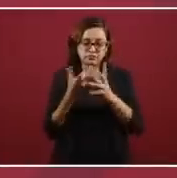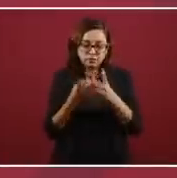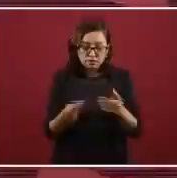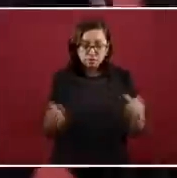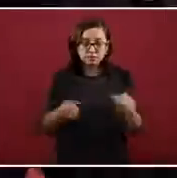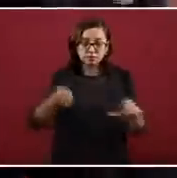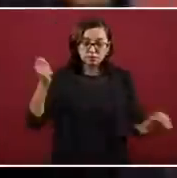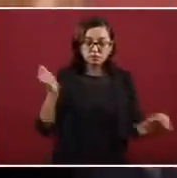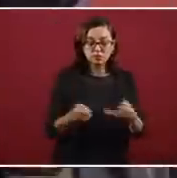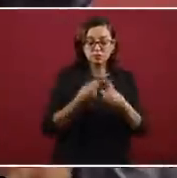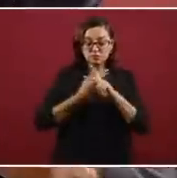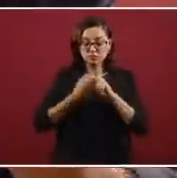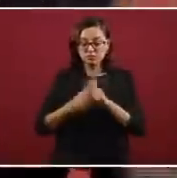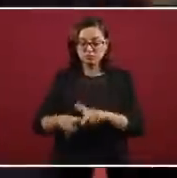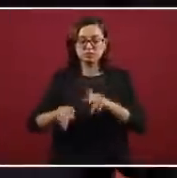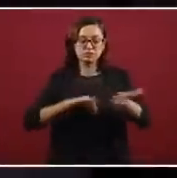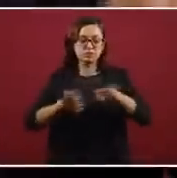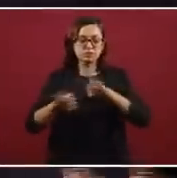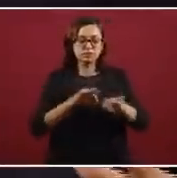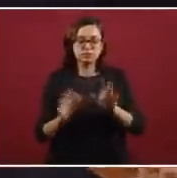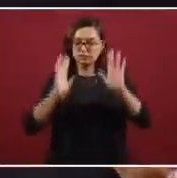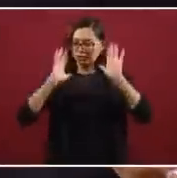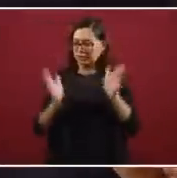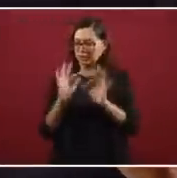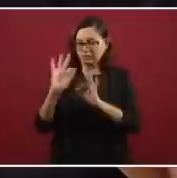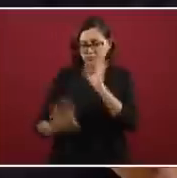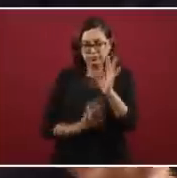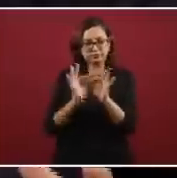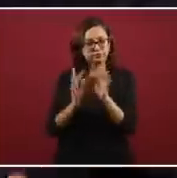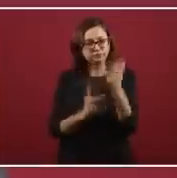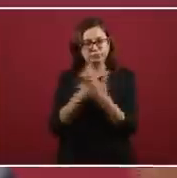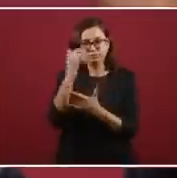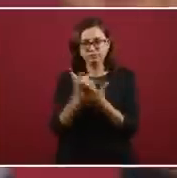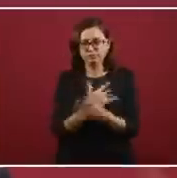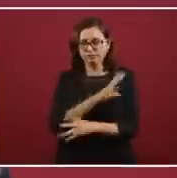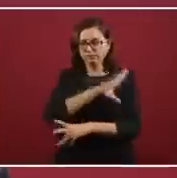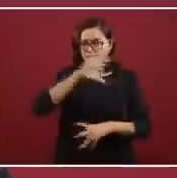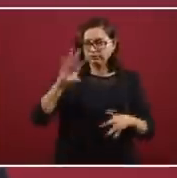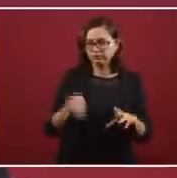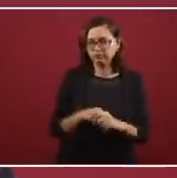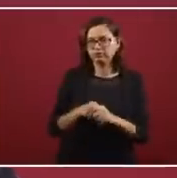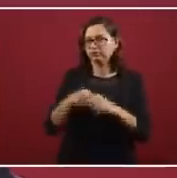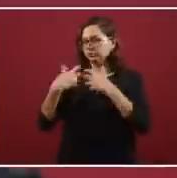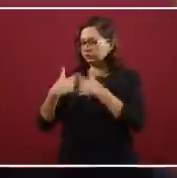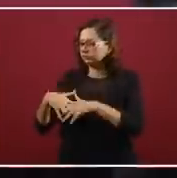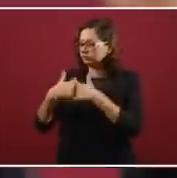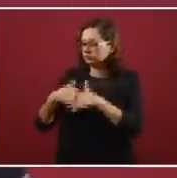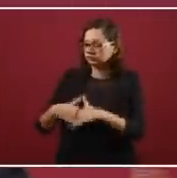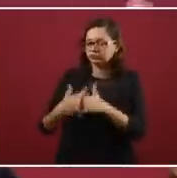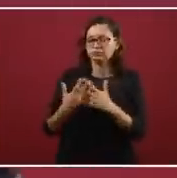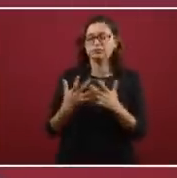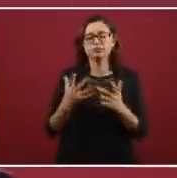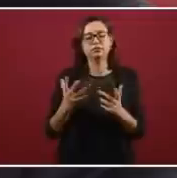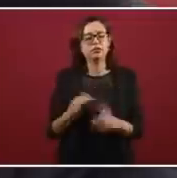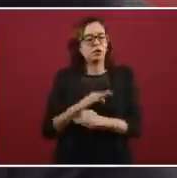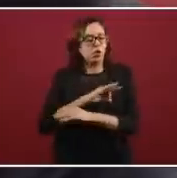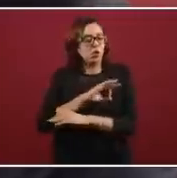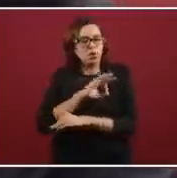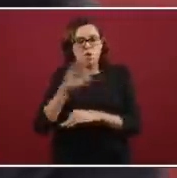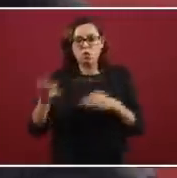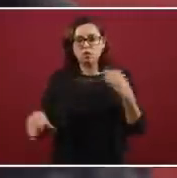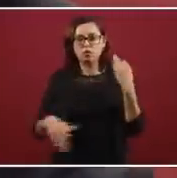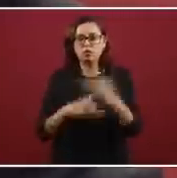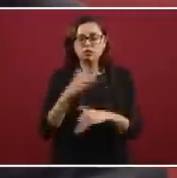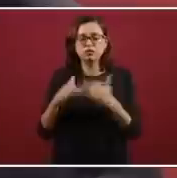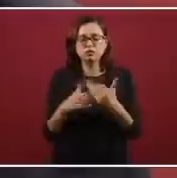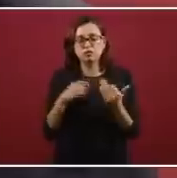empezar a trabajar. Estamos listos, tenemos todo el proyecto, la maquinaria, nada más en espera